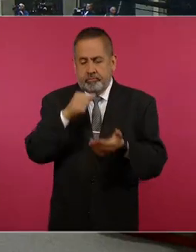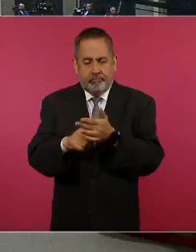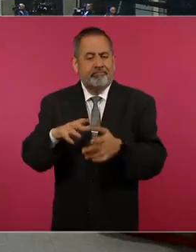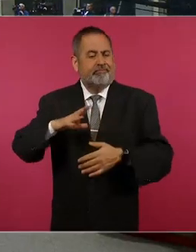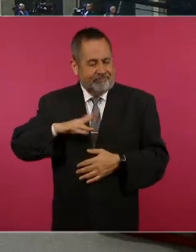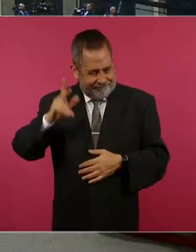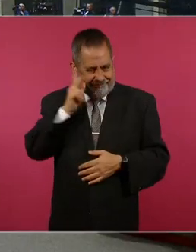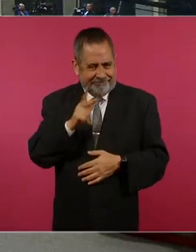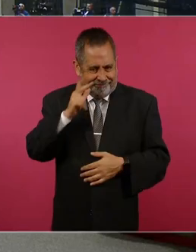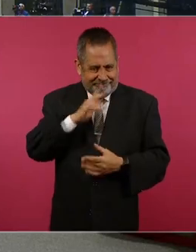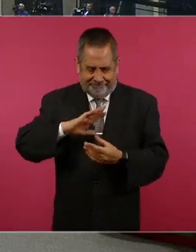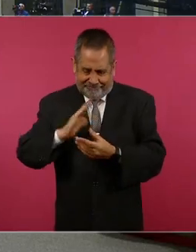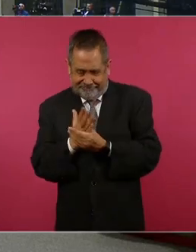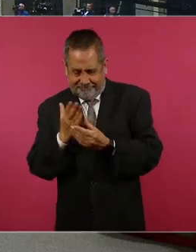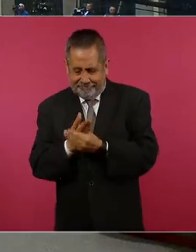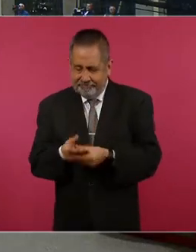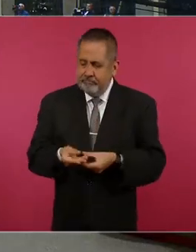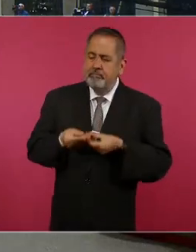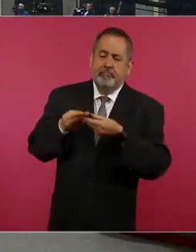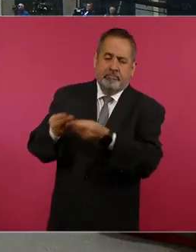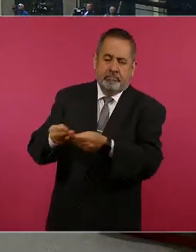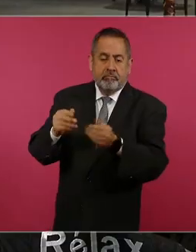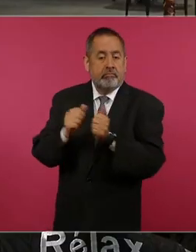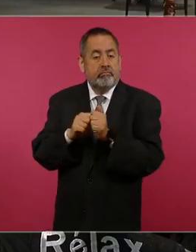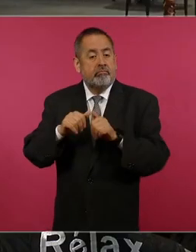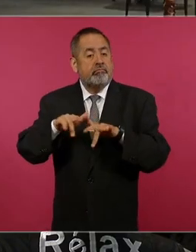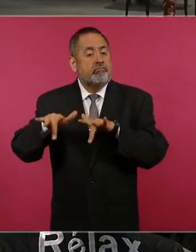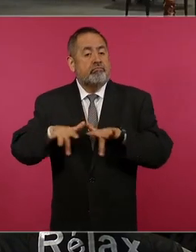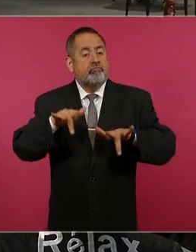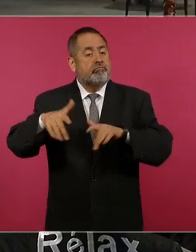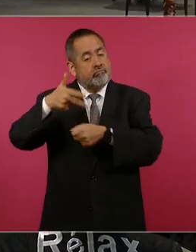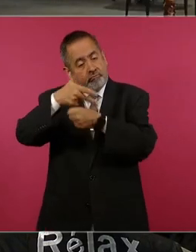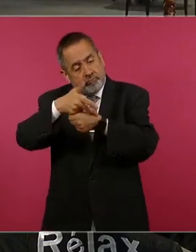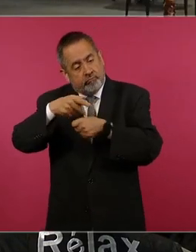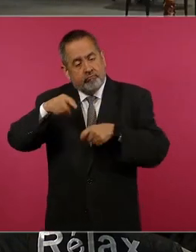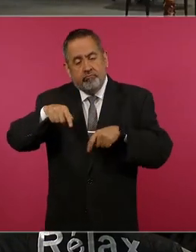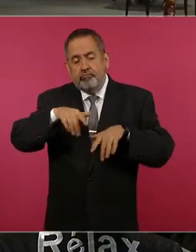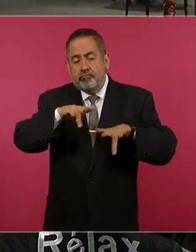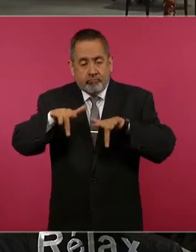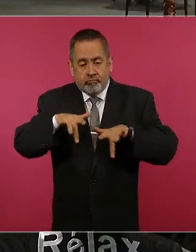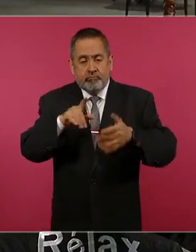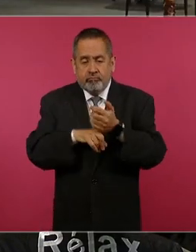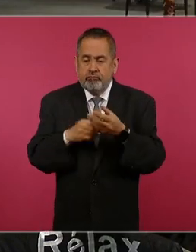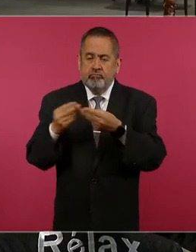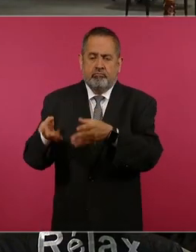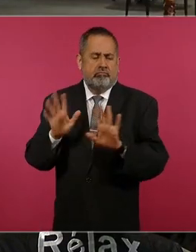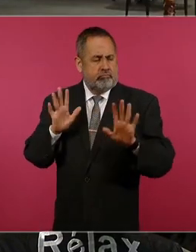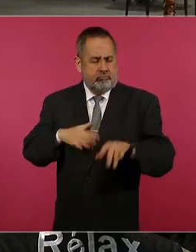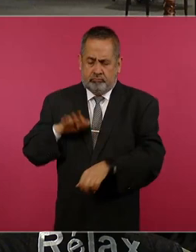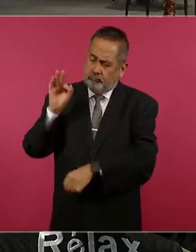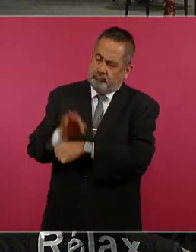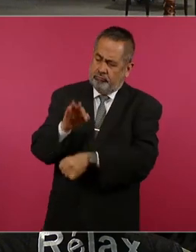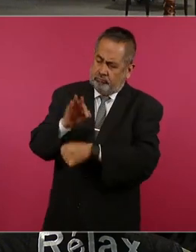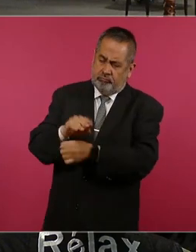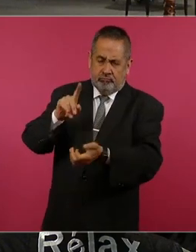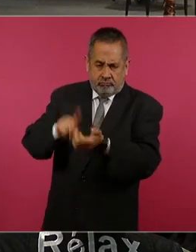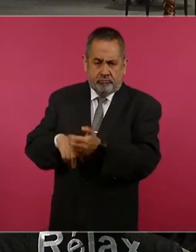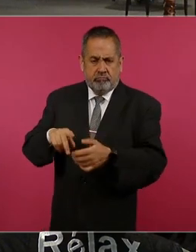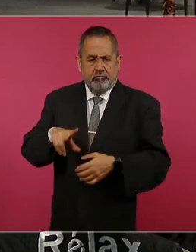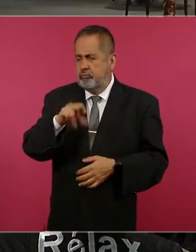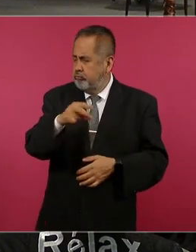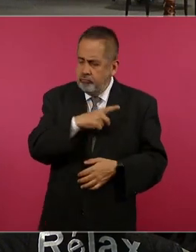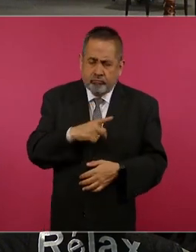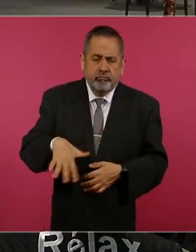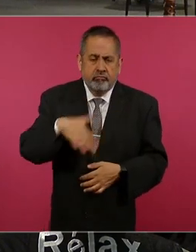elementos documentales, grabaciones para poder aportar y defender finalmente que no haya